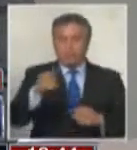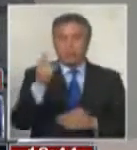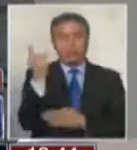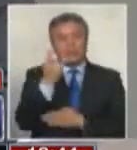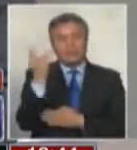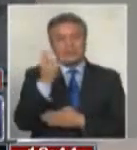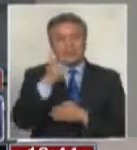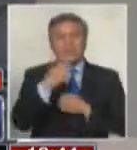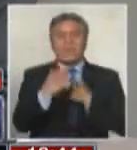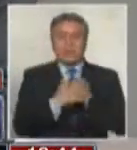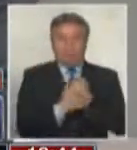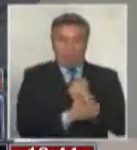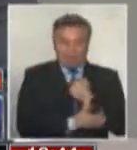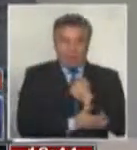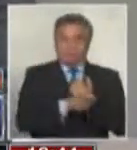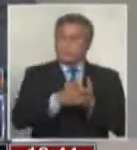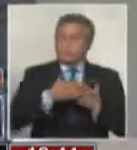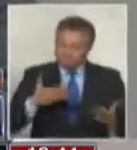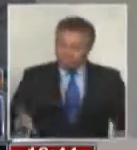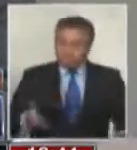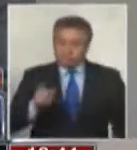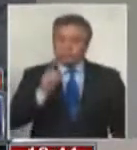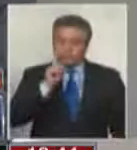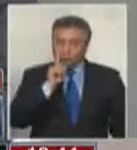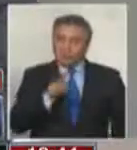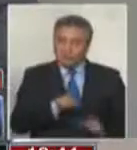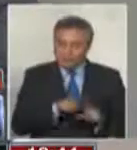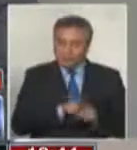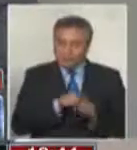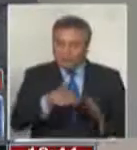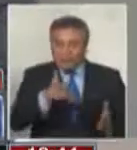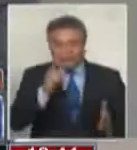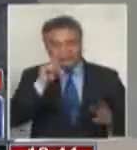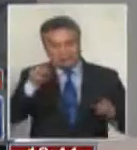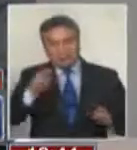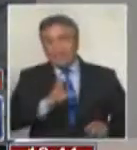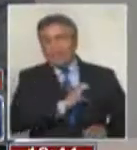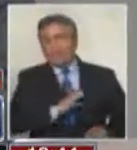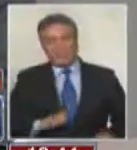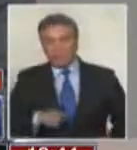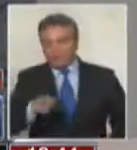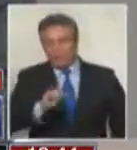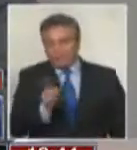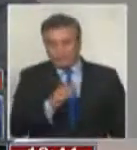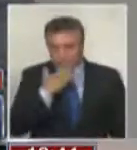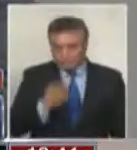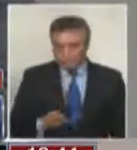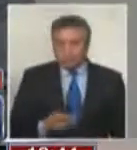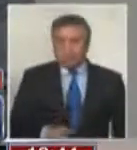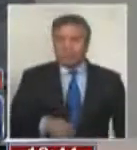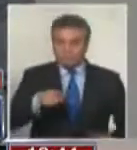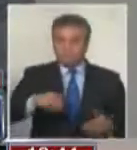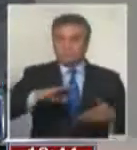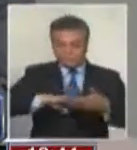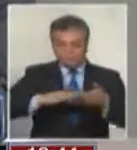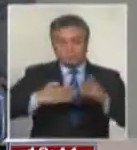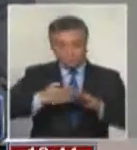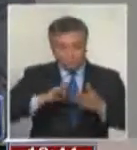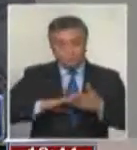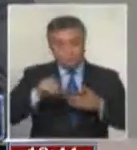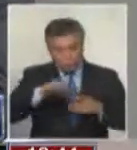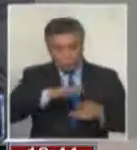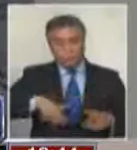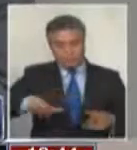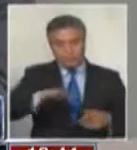regionales aún cuando no tengan carácter estatal porque de esa manera creo yo la comunidad académica